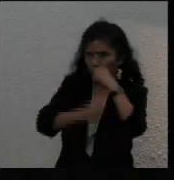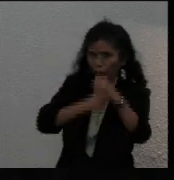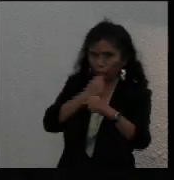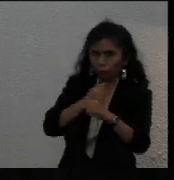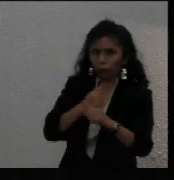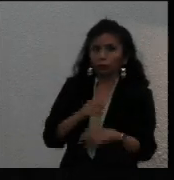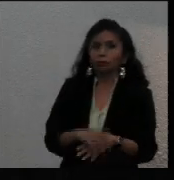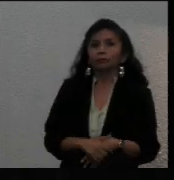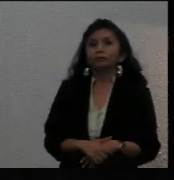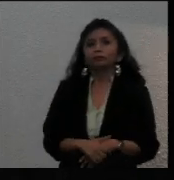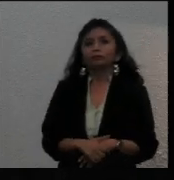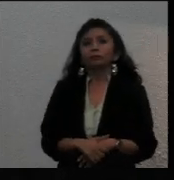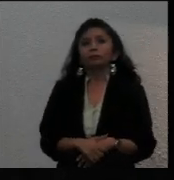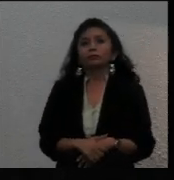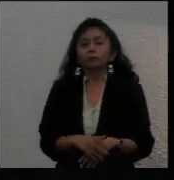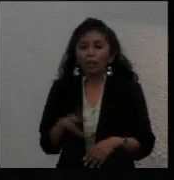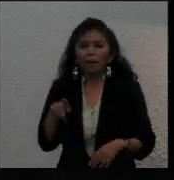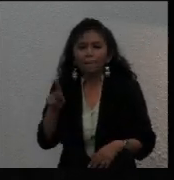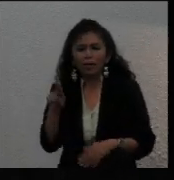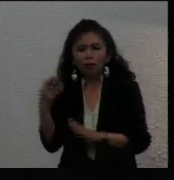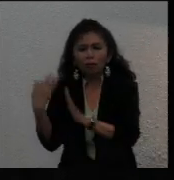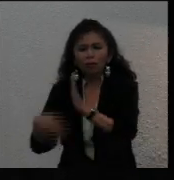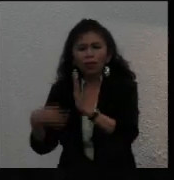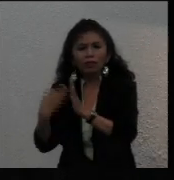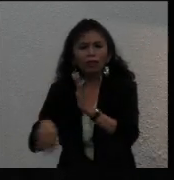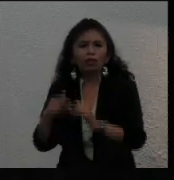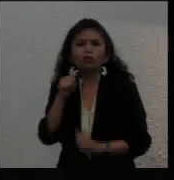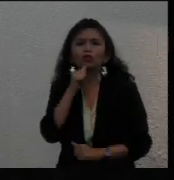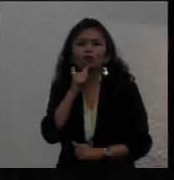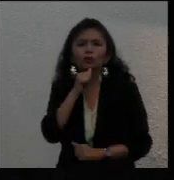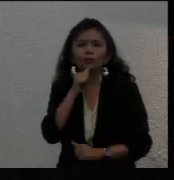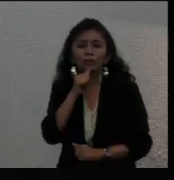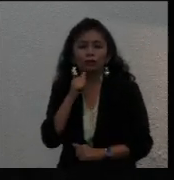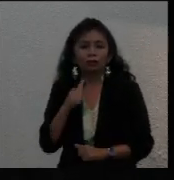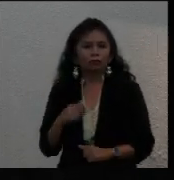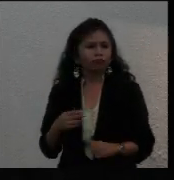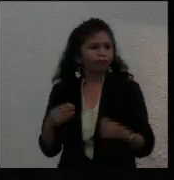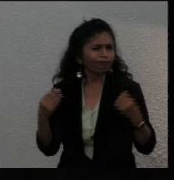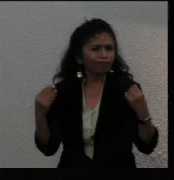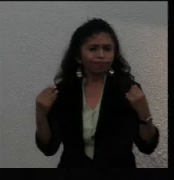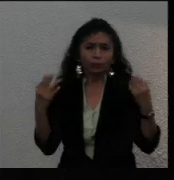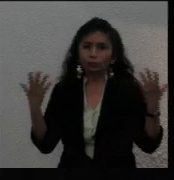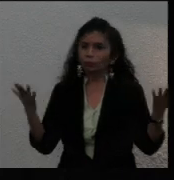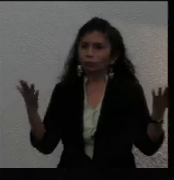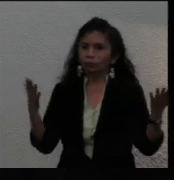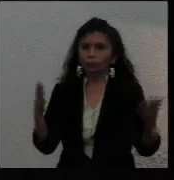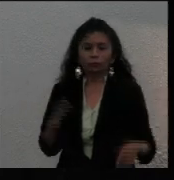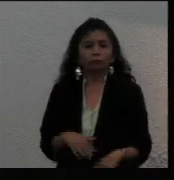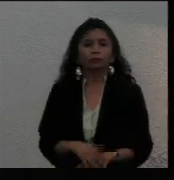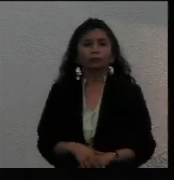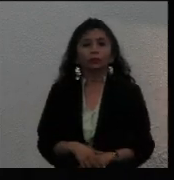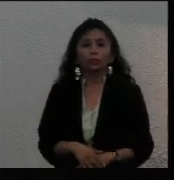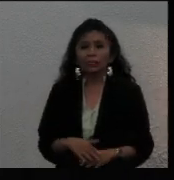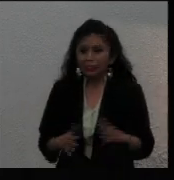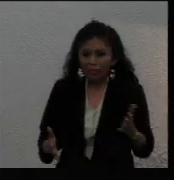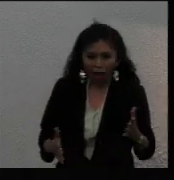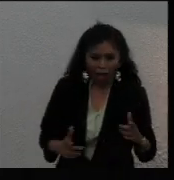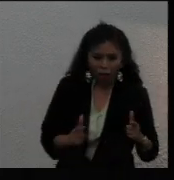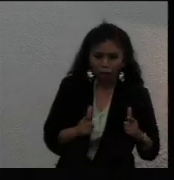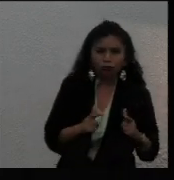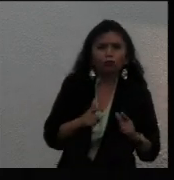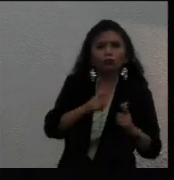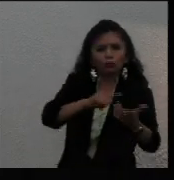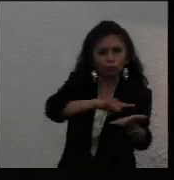gestión, pero falta todavía mucho que hacer. Sacar adelante sectores que están en